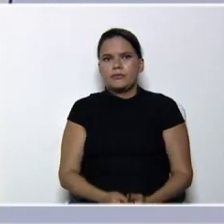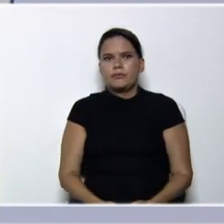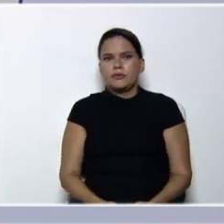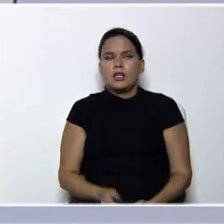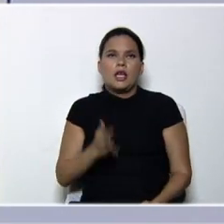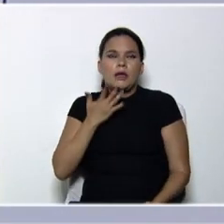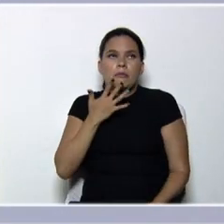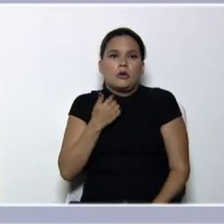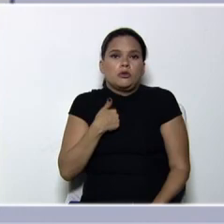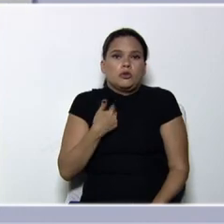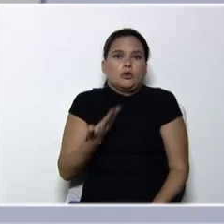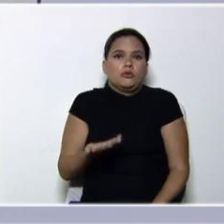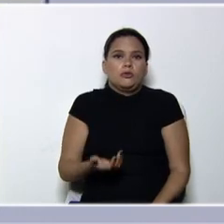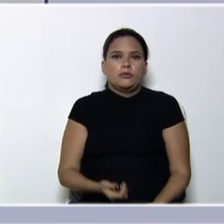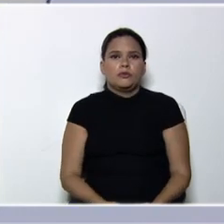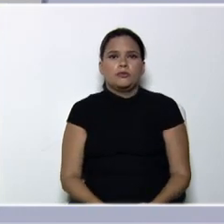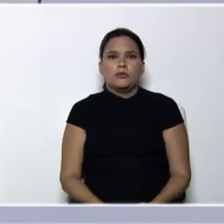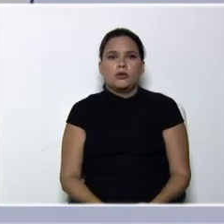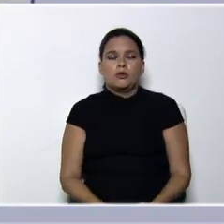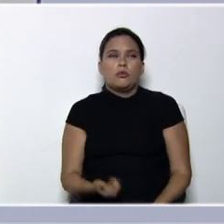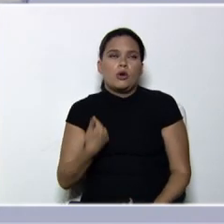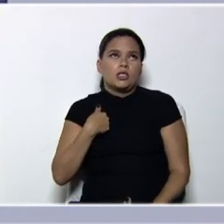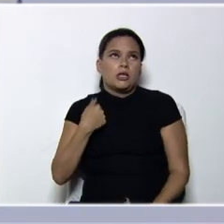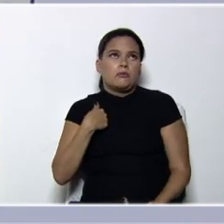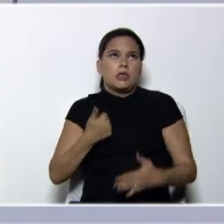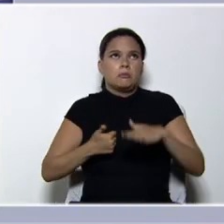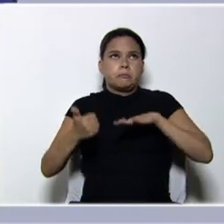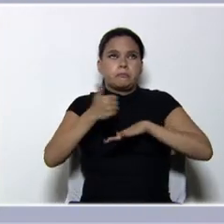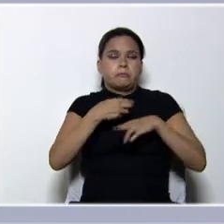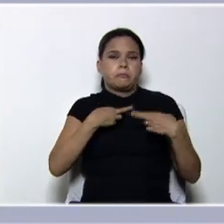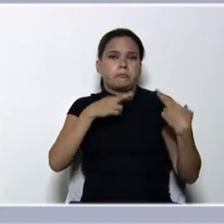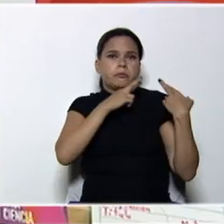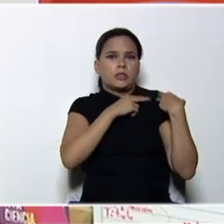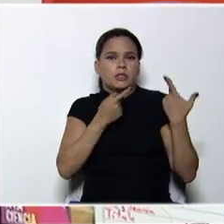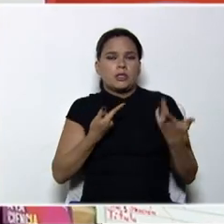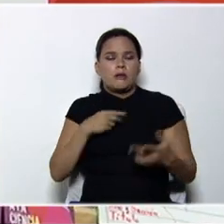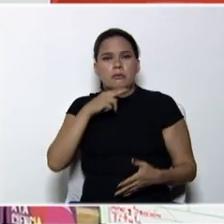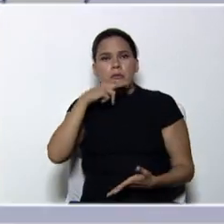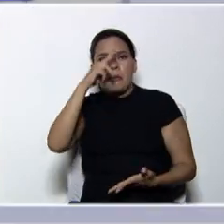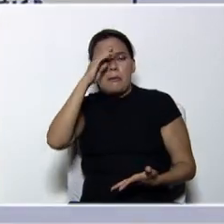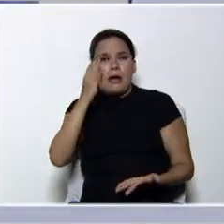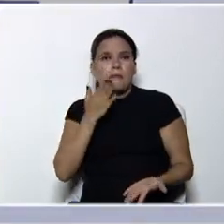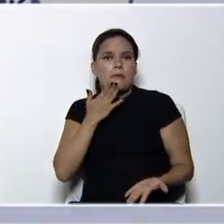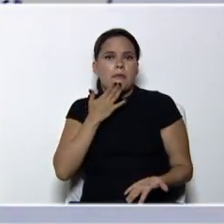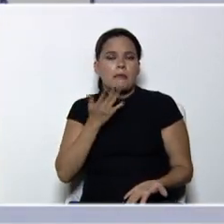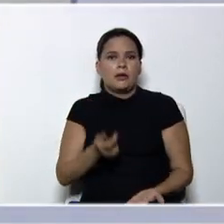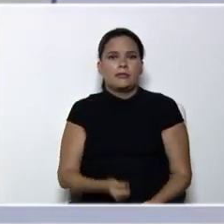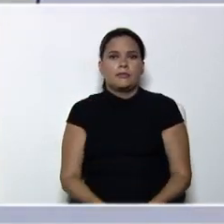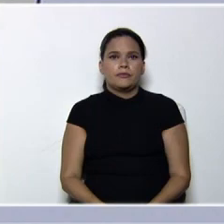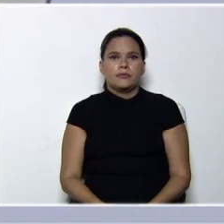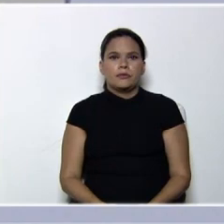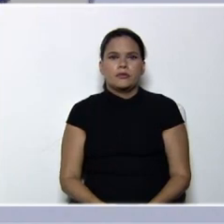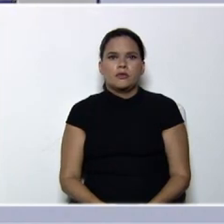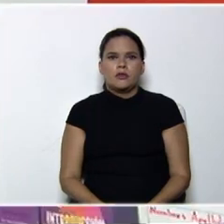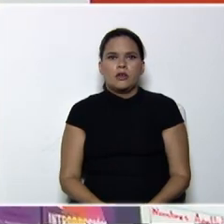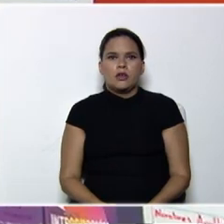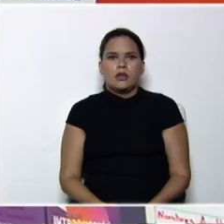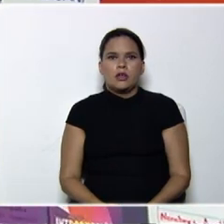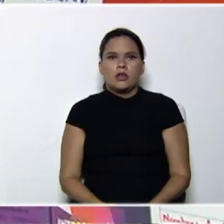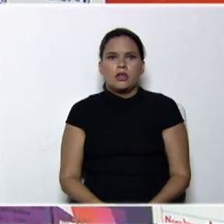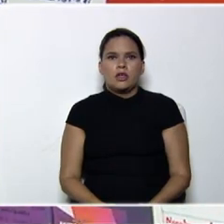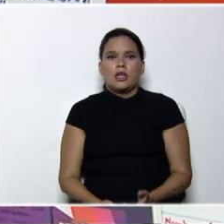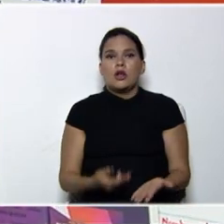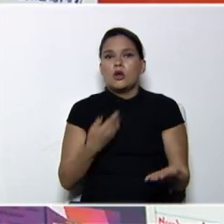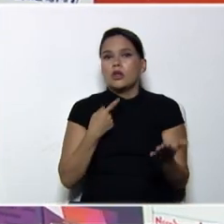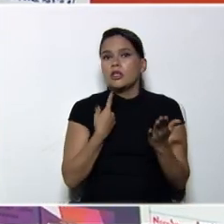yo, que voy a ser Reinaldo, puede ser mi representante, mi mamá, mi papá, ¿verdad? Y los testigos de los que están presentes